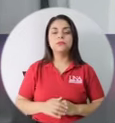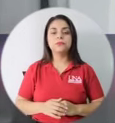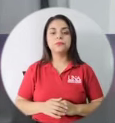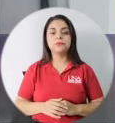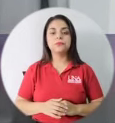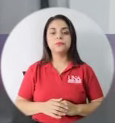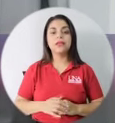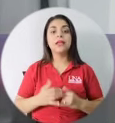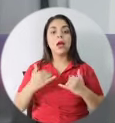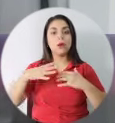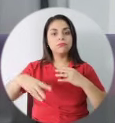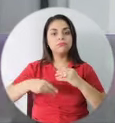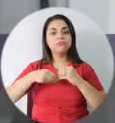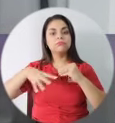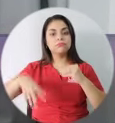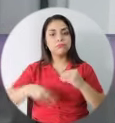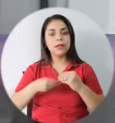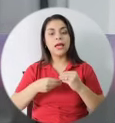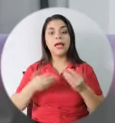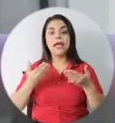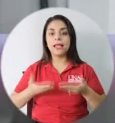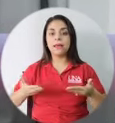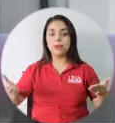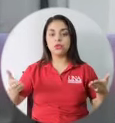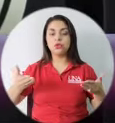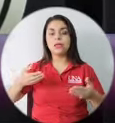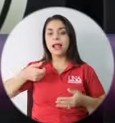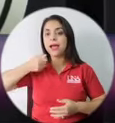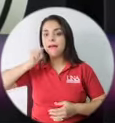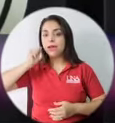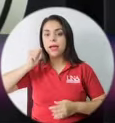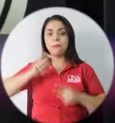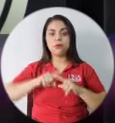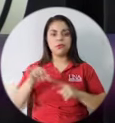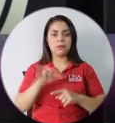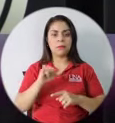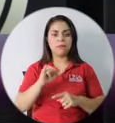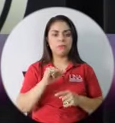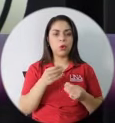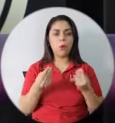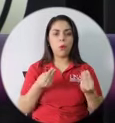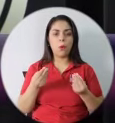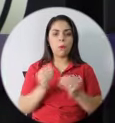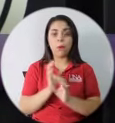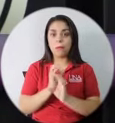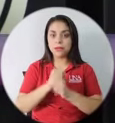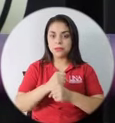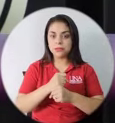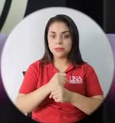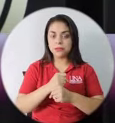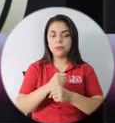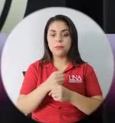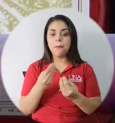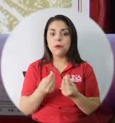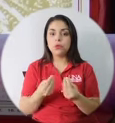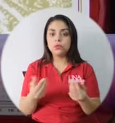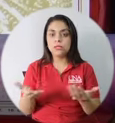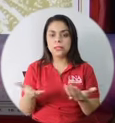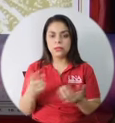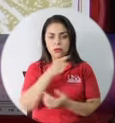ellos. Y empezamos a adicionar elementos no solamente a la taza del café, sino al cómo producirlos. Y esto lo comento